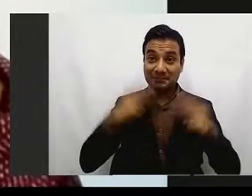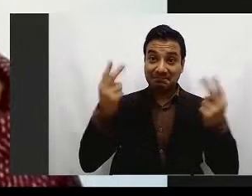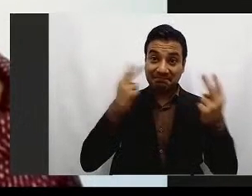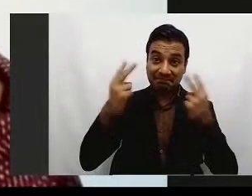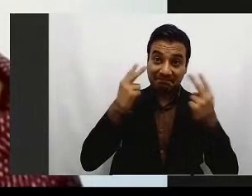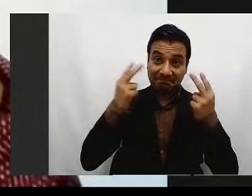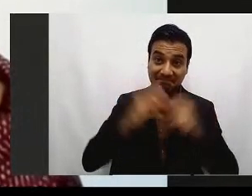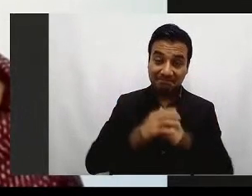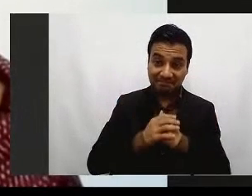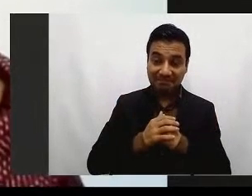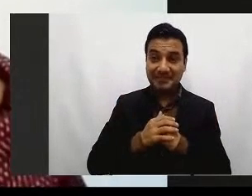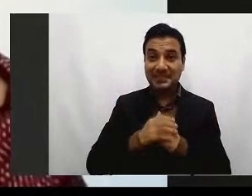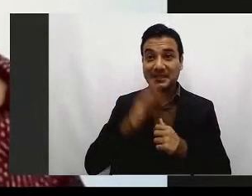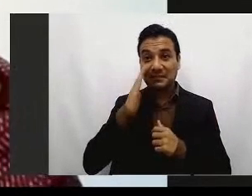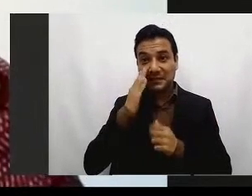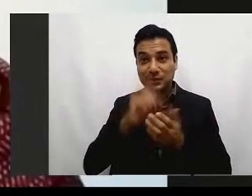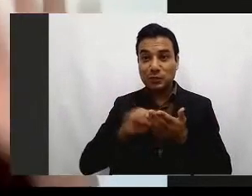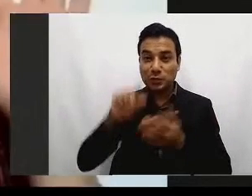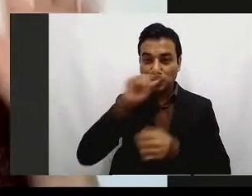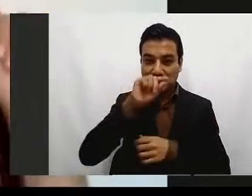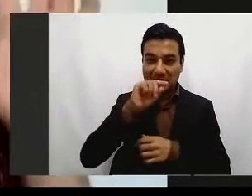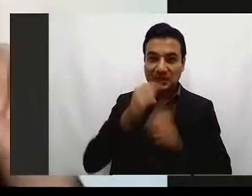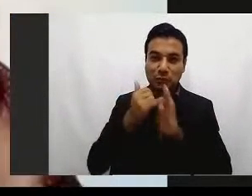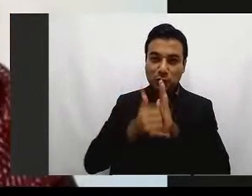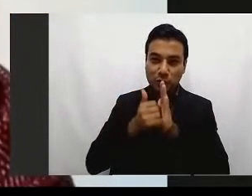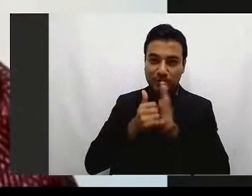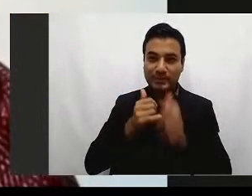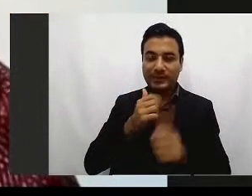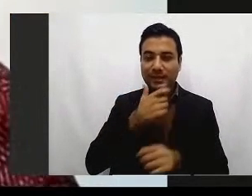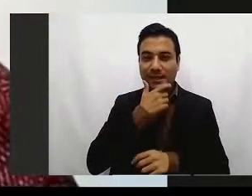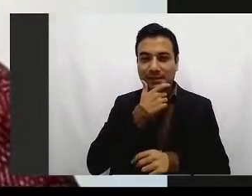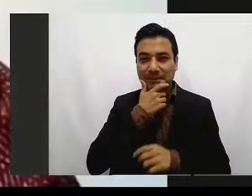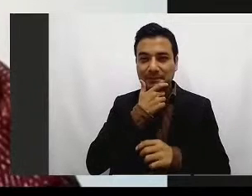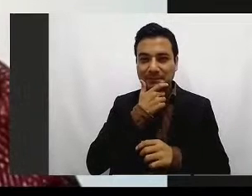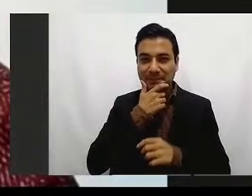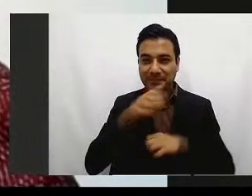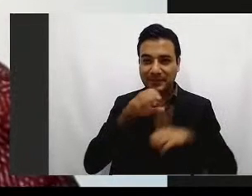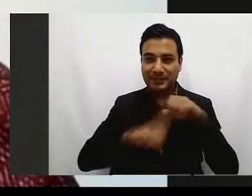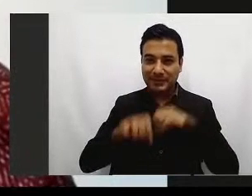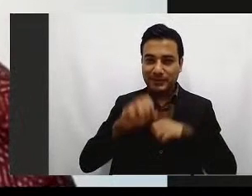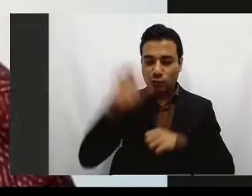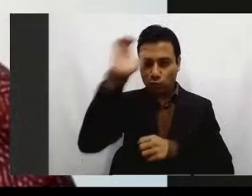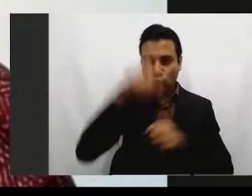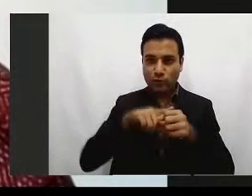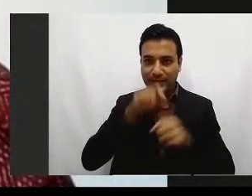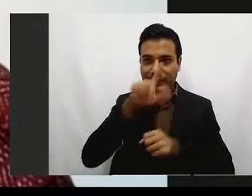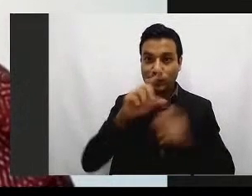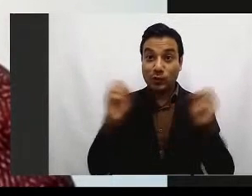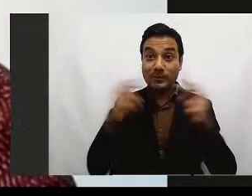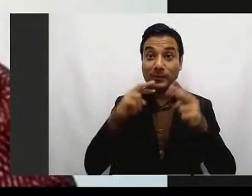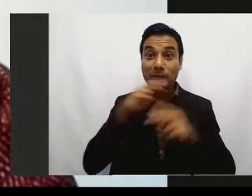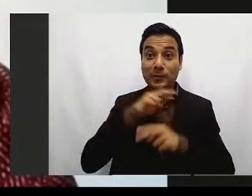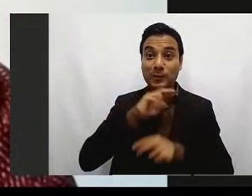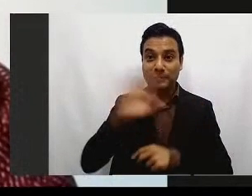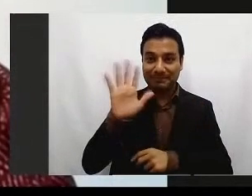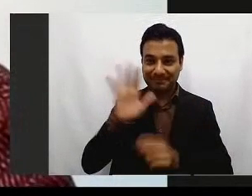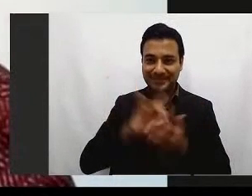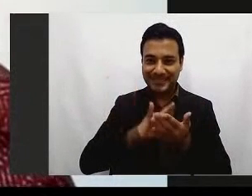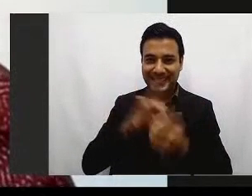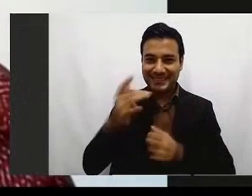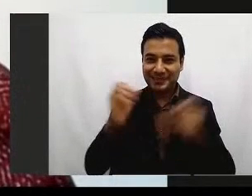British Council y de Cultura Jalisco. Esperamos verlos muy pronto y gracias por estar aquí. Hasta